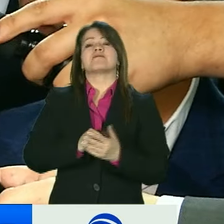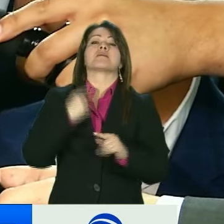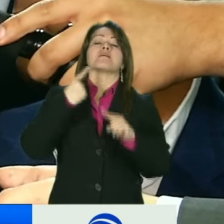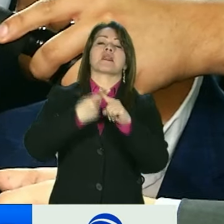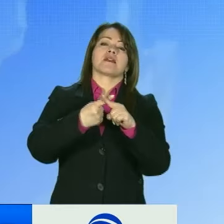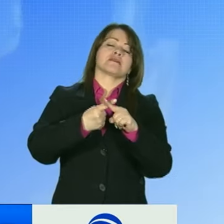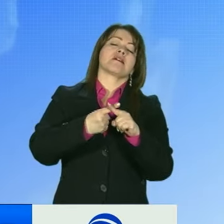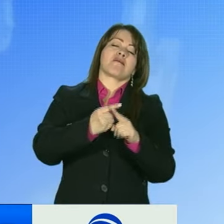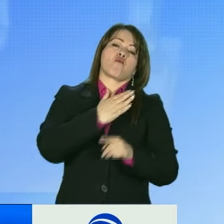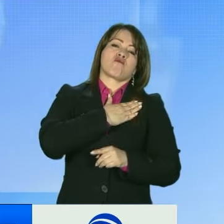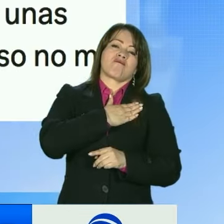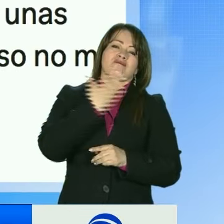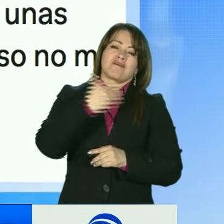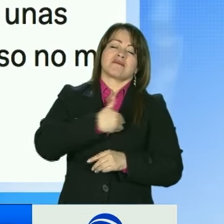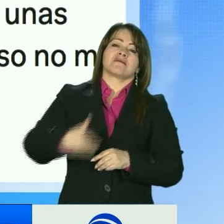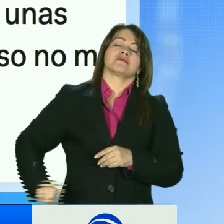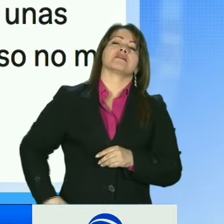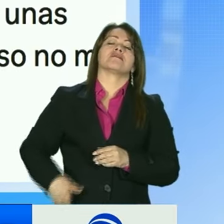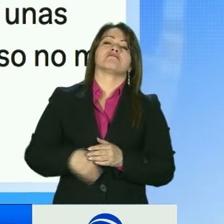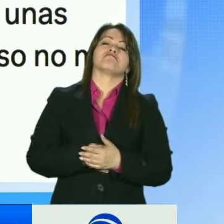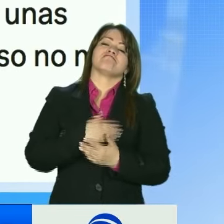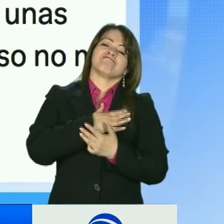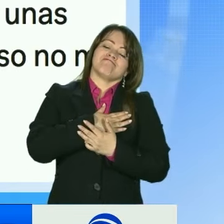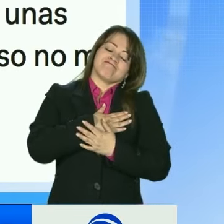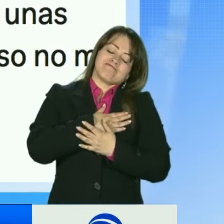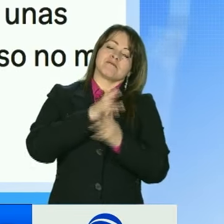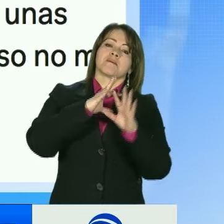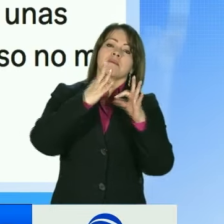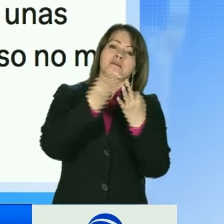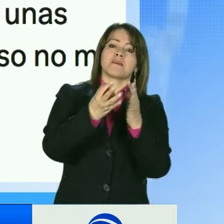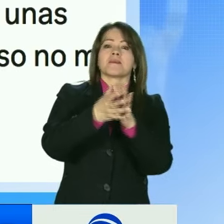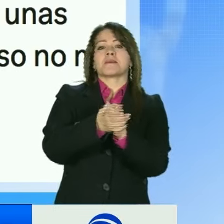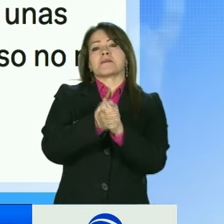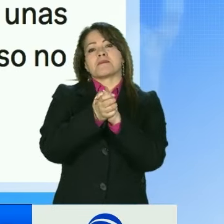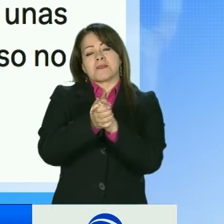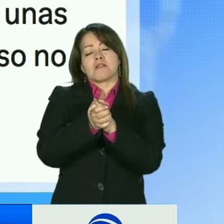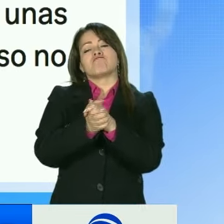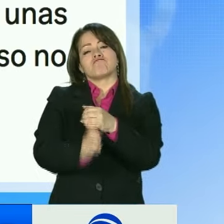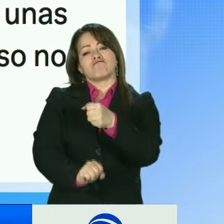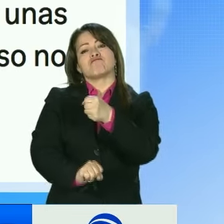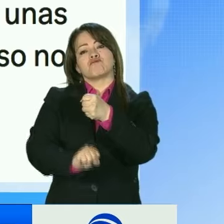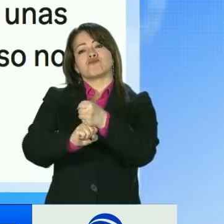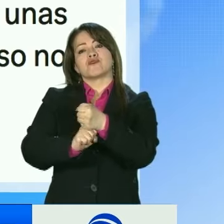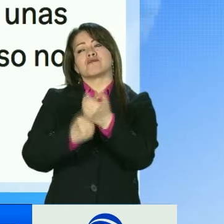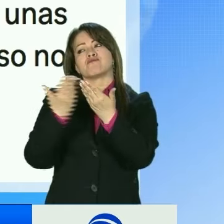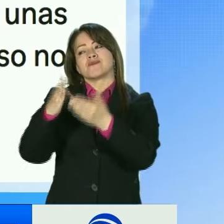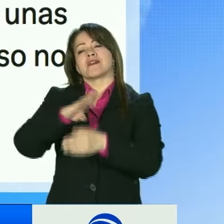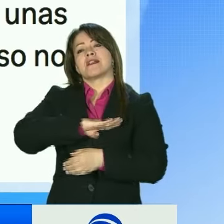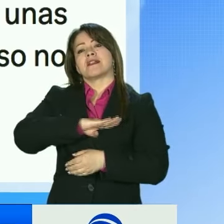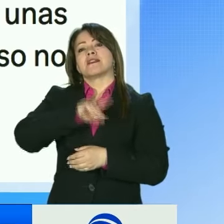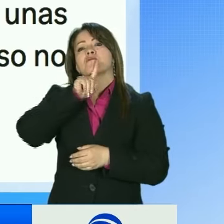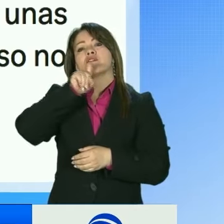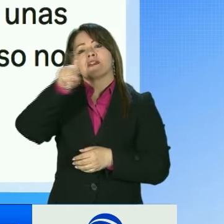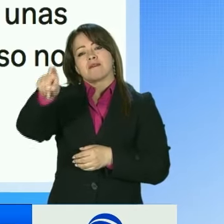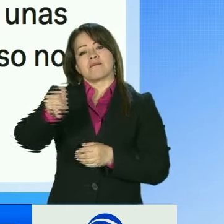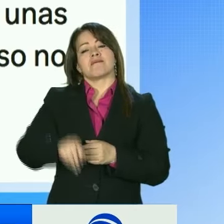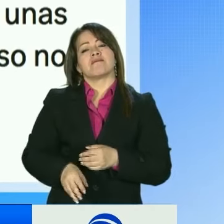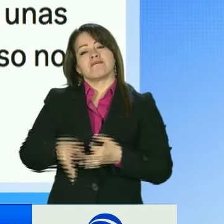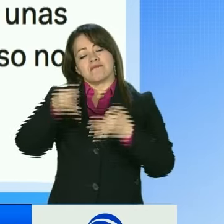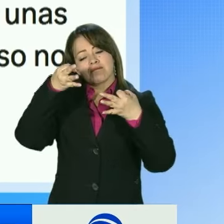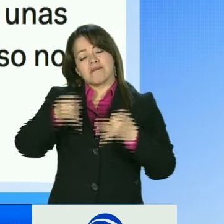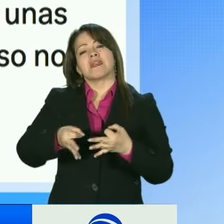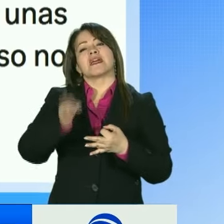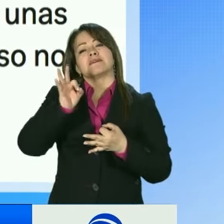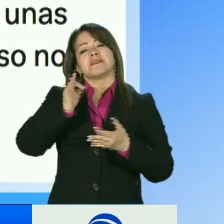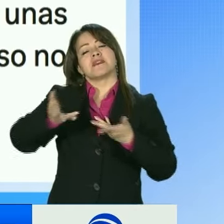Álvaro Uribe. Nuestro pésame a toda la familia y a sus amigos. Lo apoyamos a la alcaldía de Bucaramanga. Nunca lo molestamos. Nada le